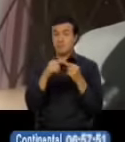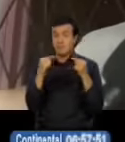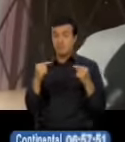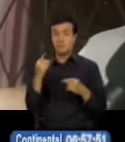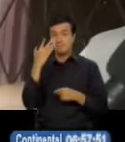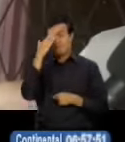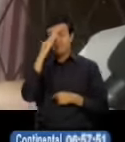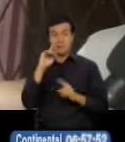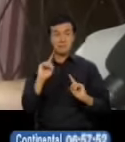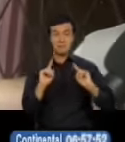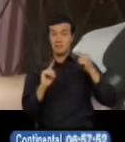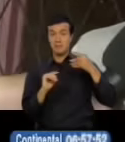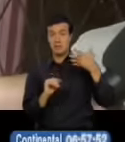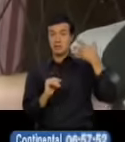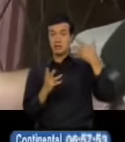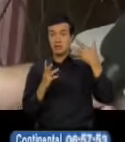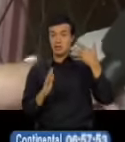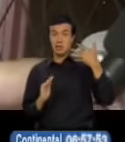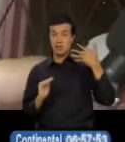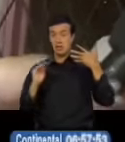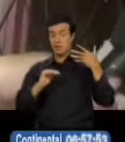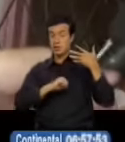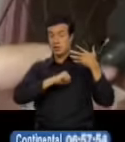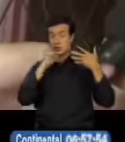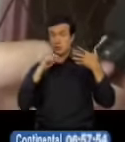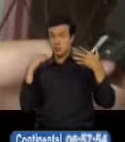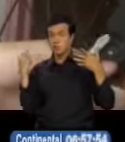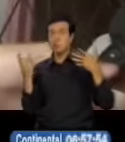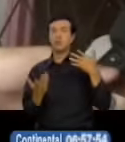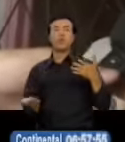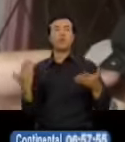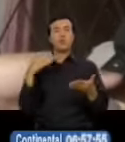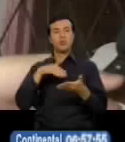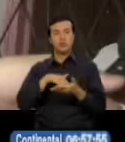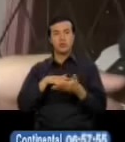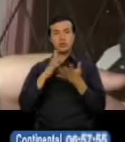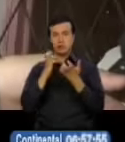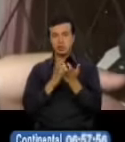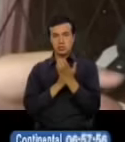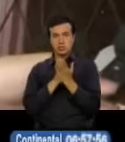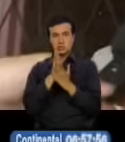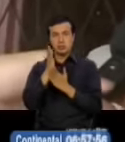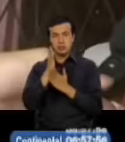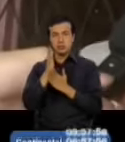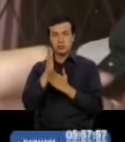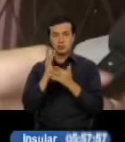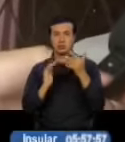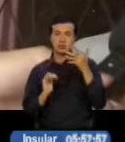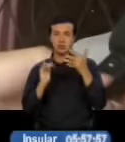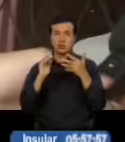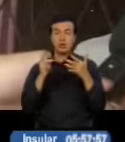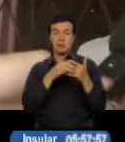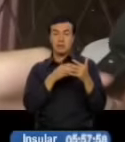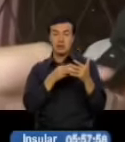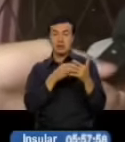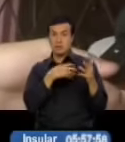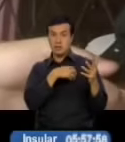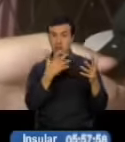que es puntero y que está peleando la posibilidad de ganar la etapa. Nosotros queremos nuevamente retomar el camino de estar cerca tanto de Melé como de